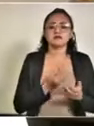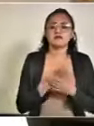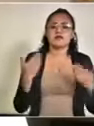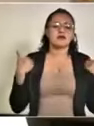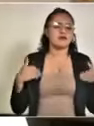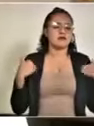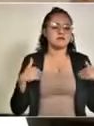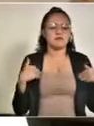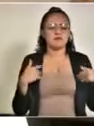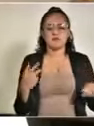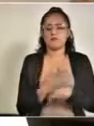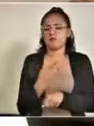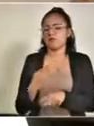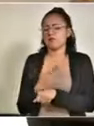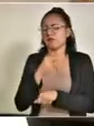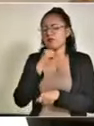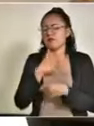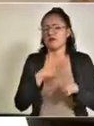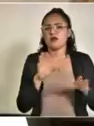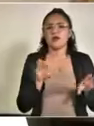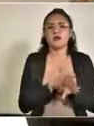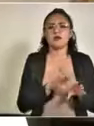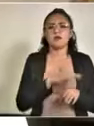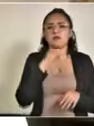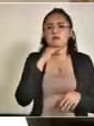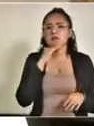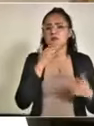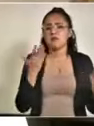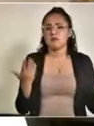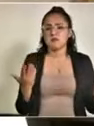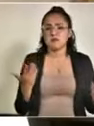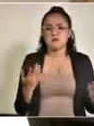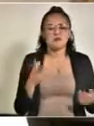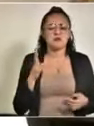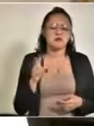a la calle, actuando como si nada ocurriera,